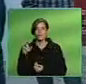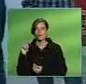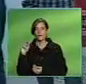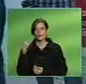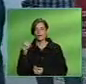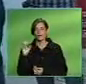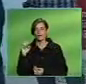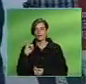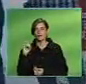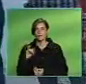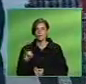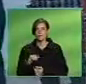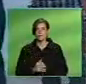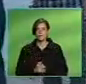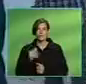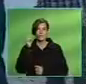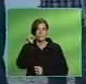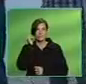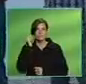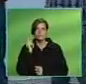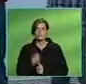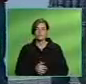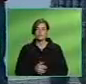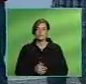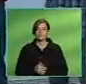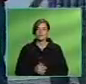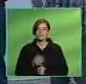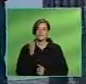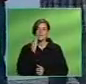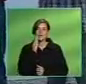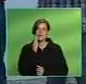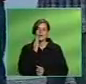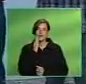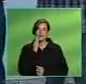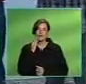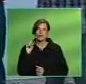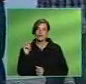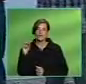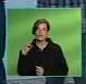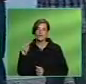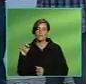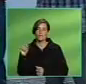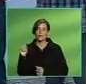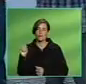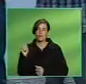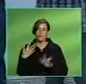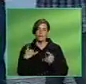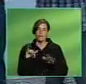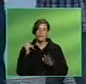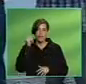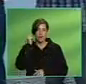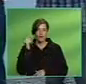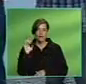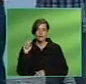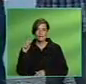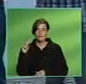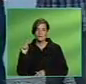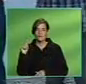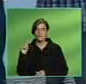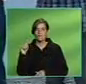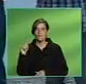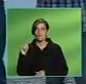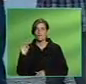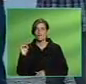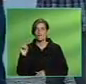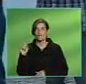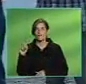señora Aide Márquez, su señora madre Ramona Márquez y su hija Stephanie Olivares